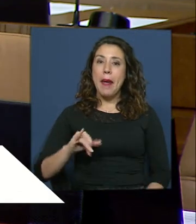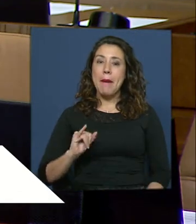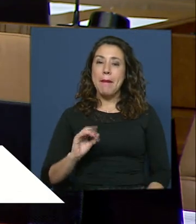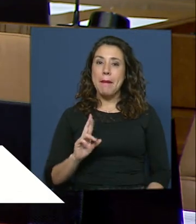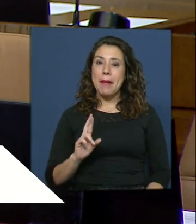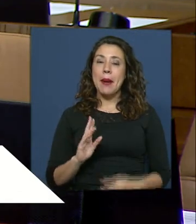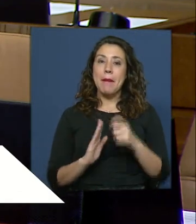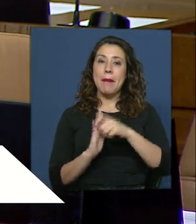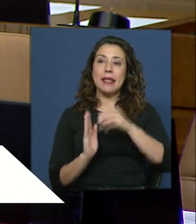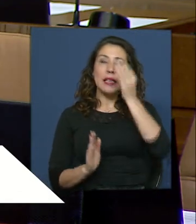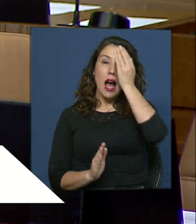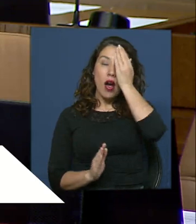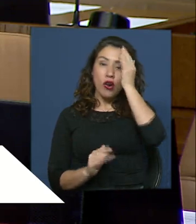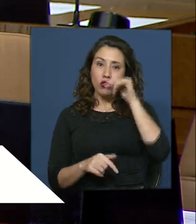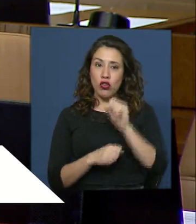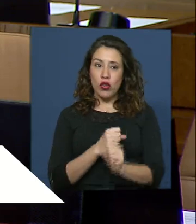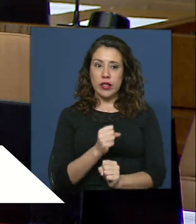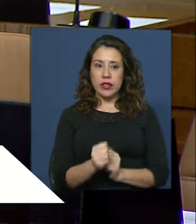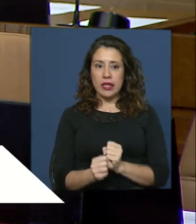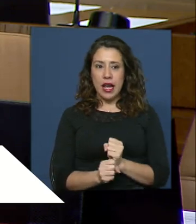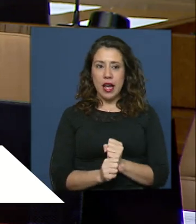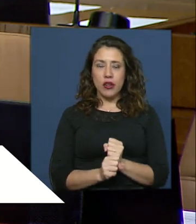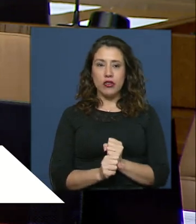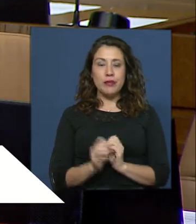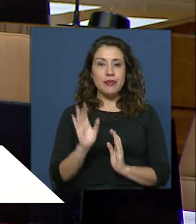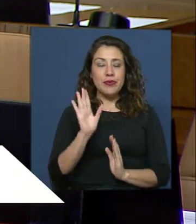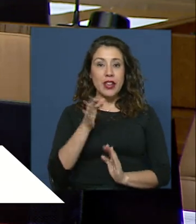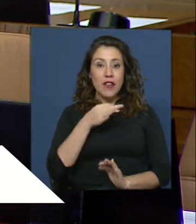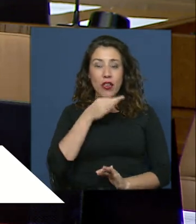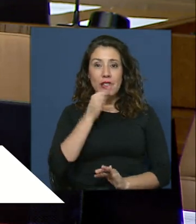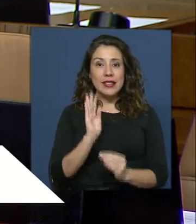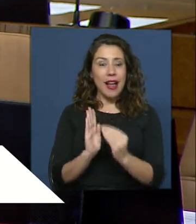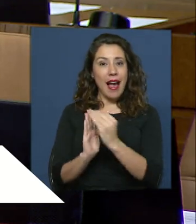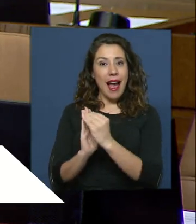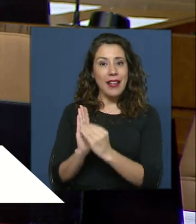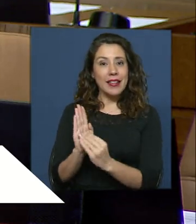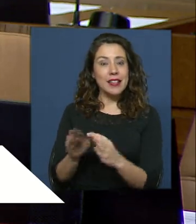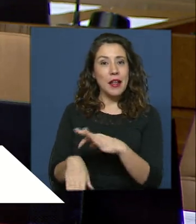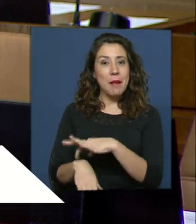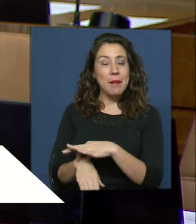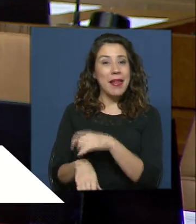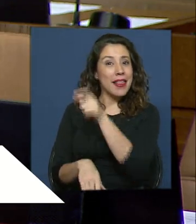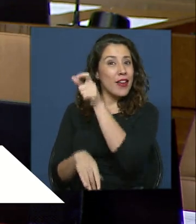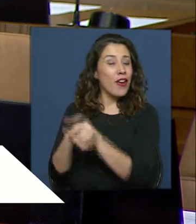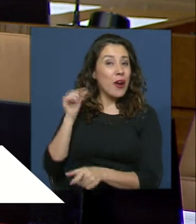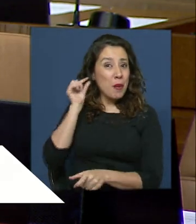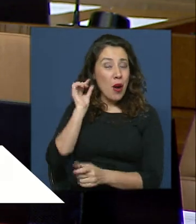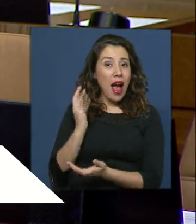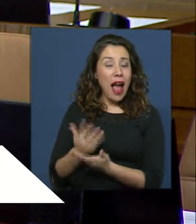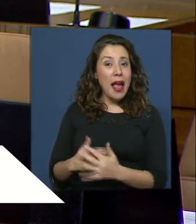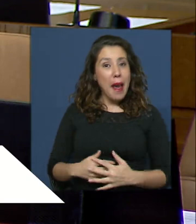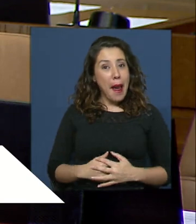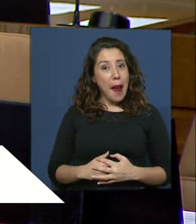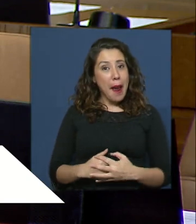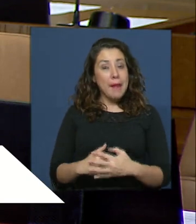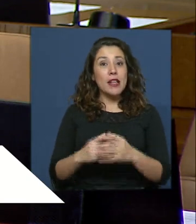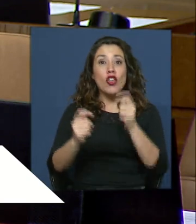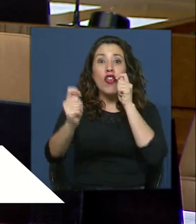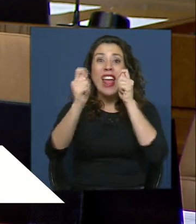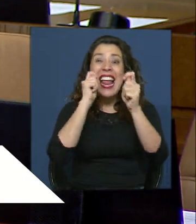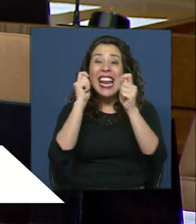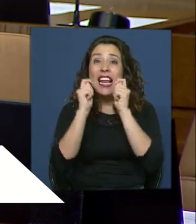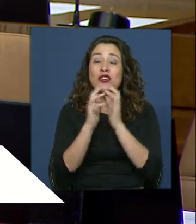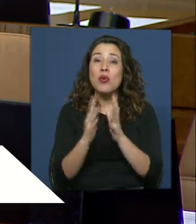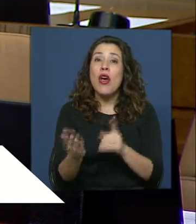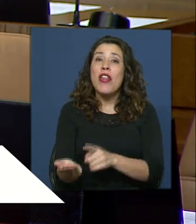el mes de agosto del presente año. Debo ser presente, según los antecedentes médicos que ella presenta, su embarazo era de alto riesgo,